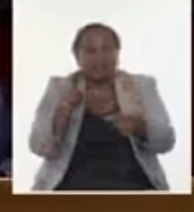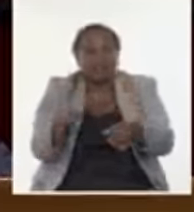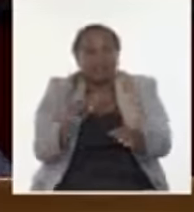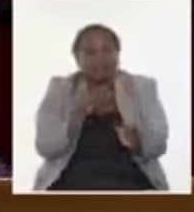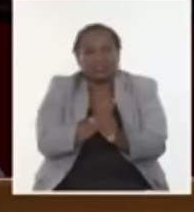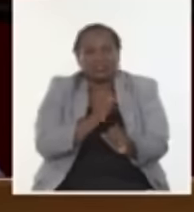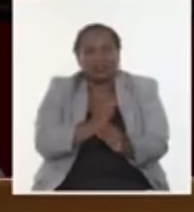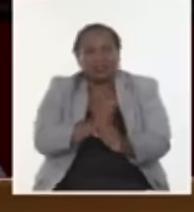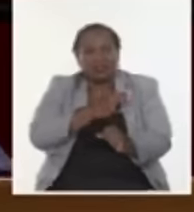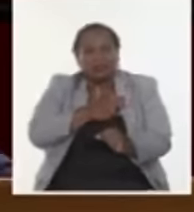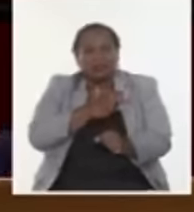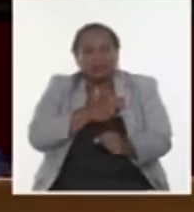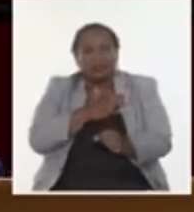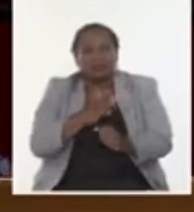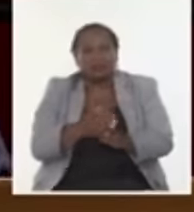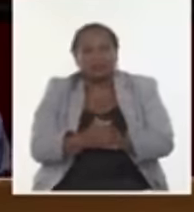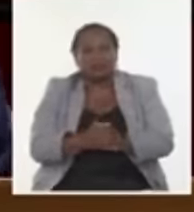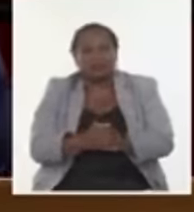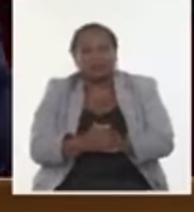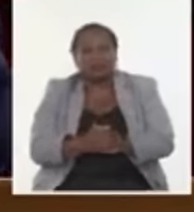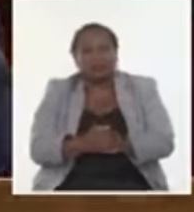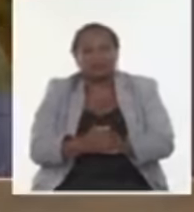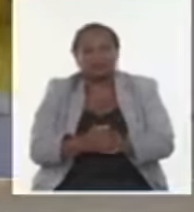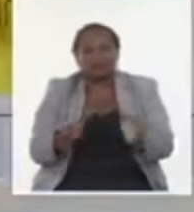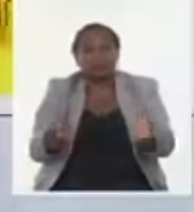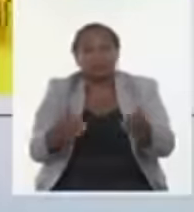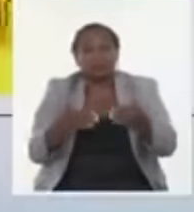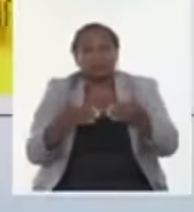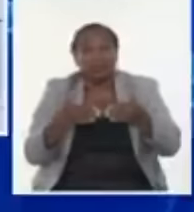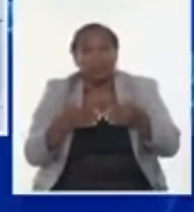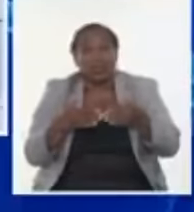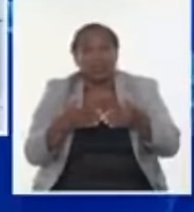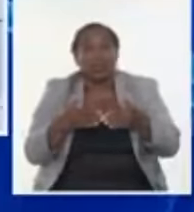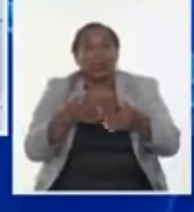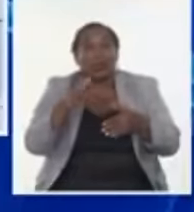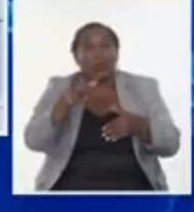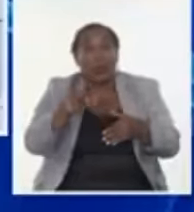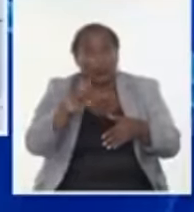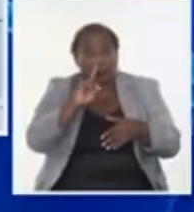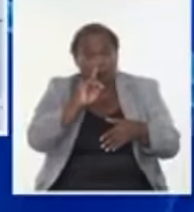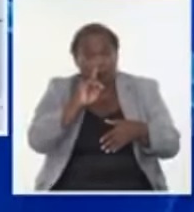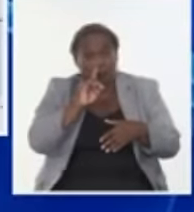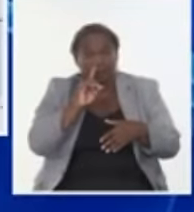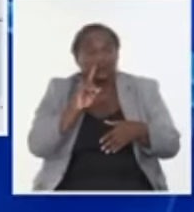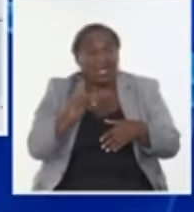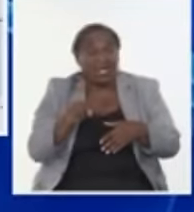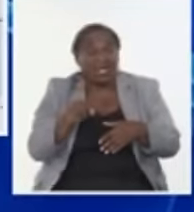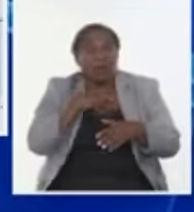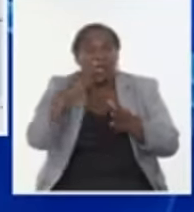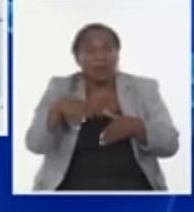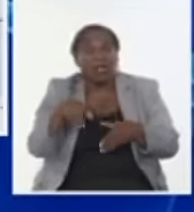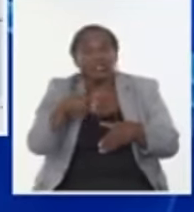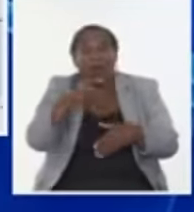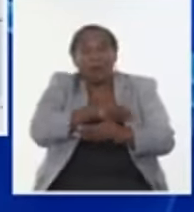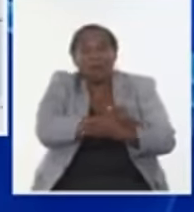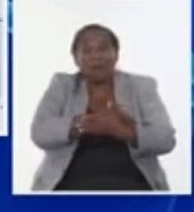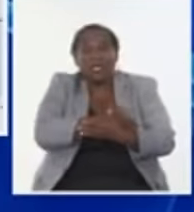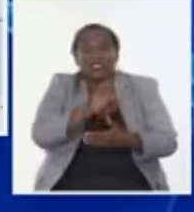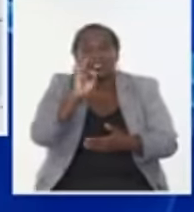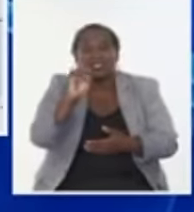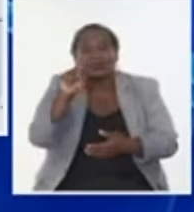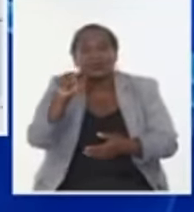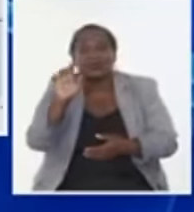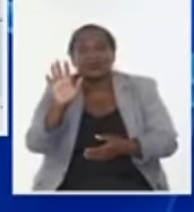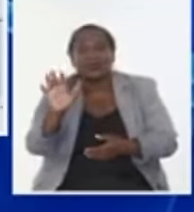para lograrlo. Al cierre de junio, la mortalidad infantil es de 7.5 por cada 1000